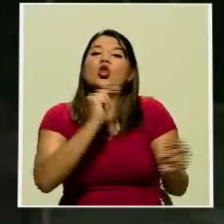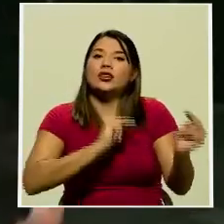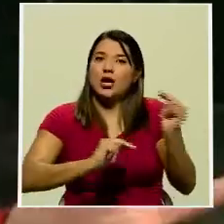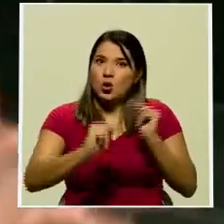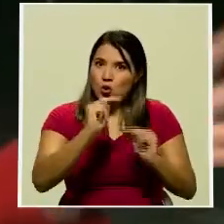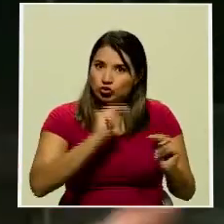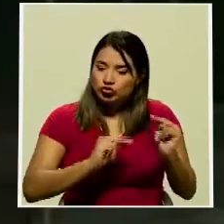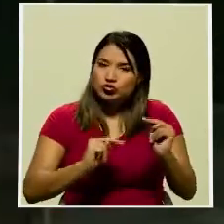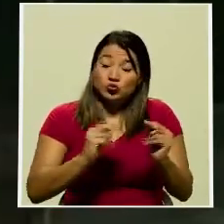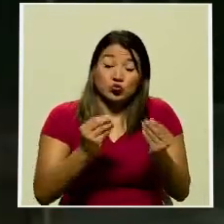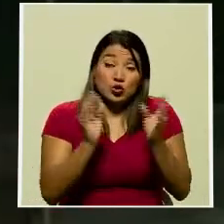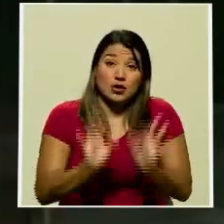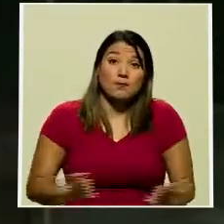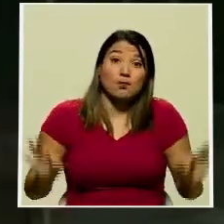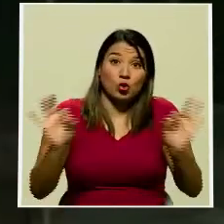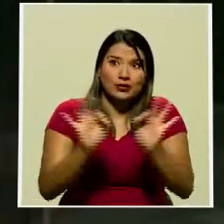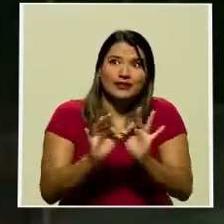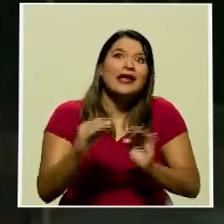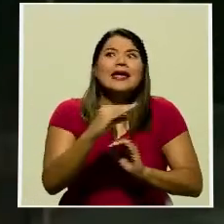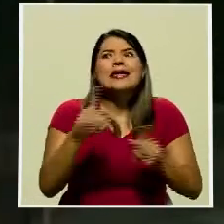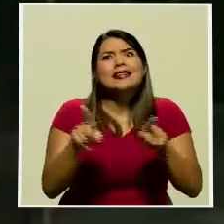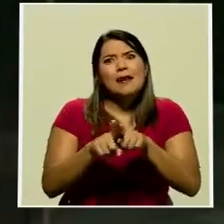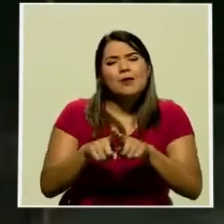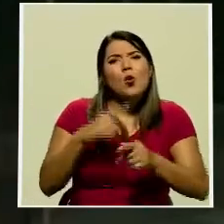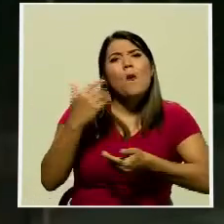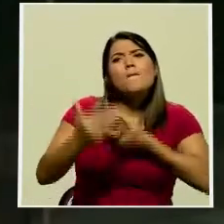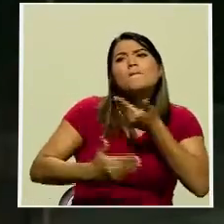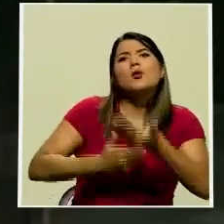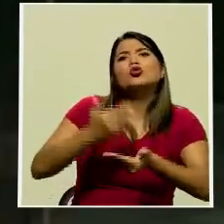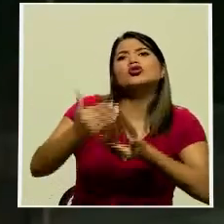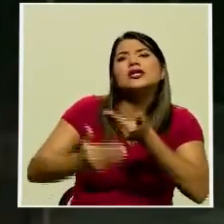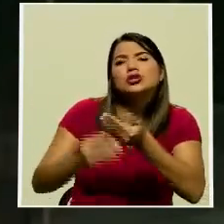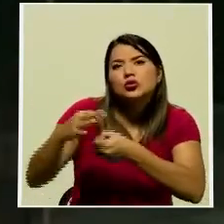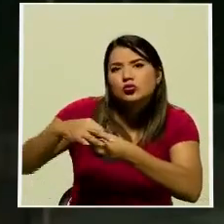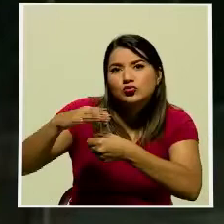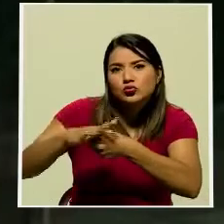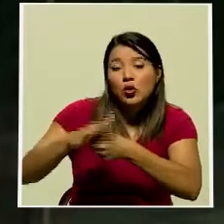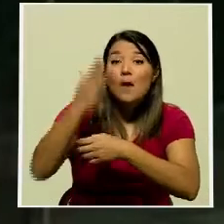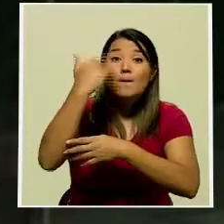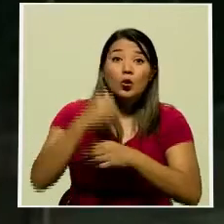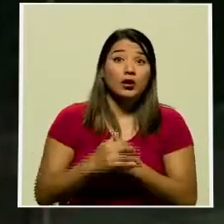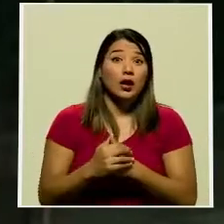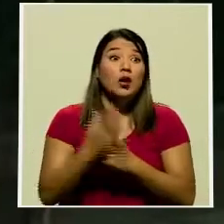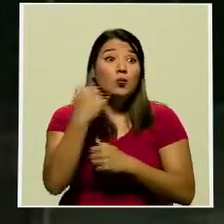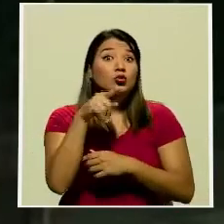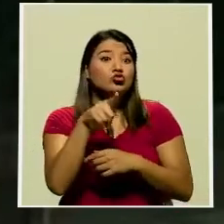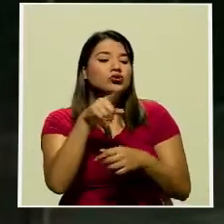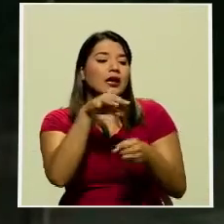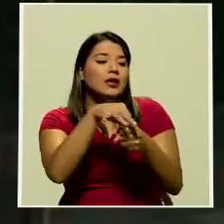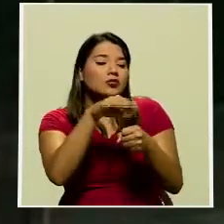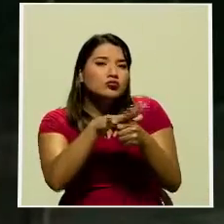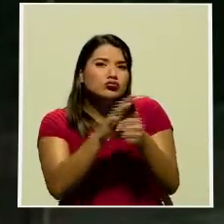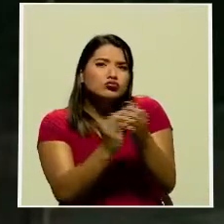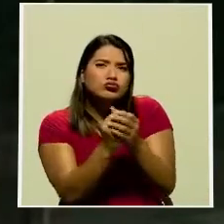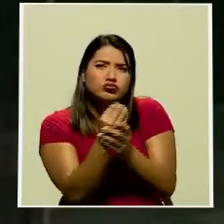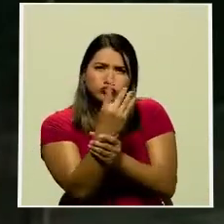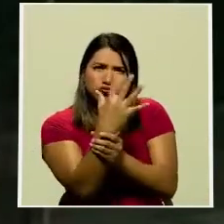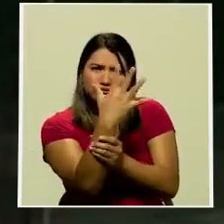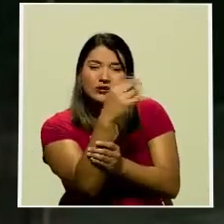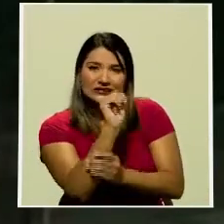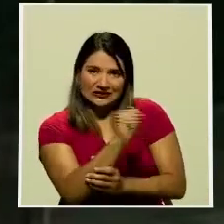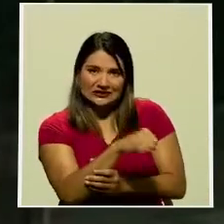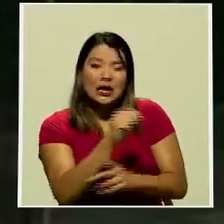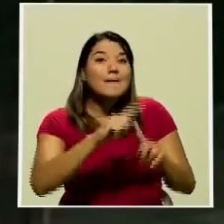un proceso de agroindustria, porque usted no solo produce la planta, sino que puede sacar plástico, textiles,